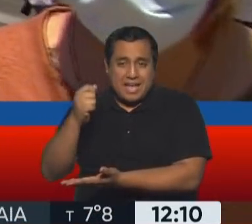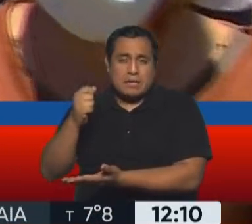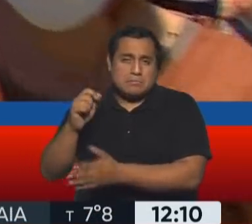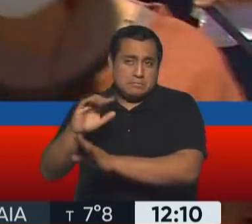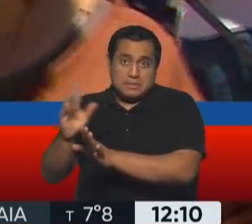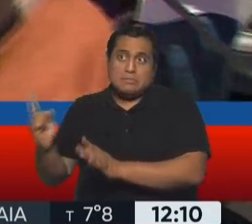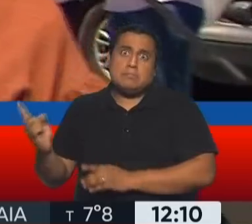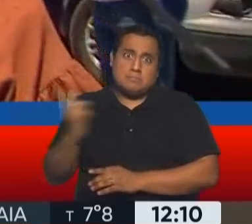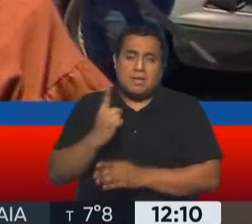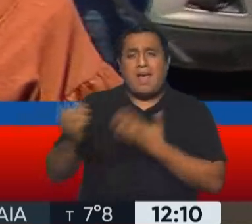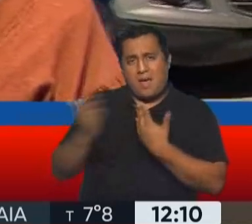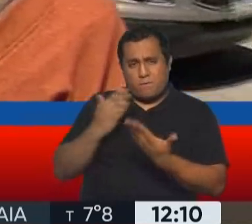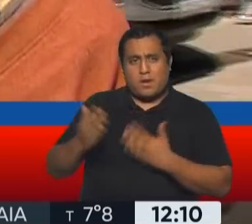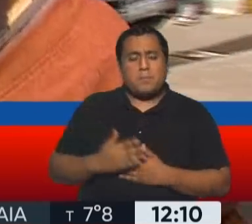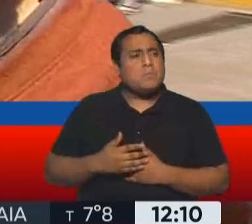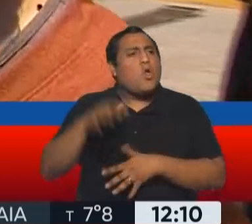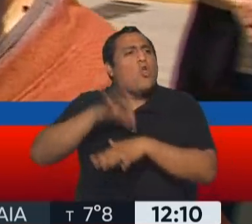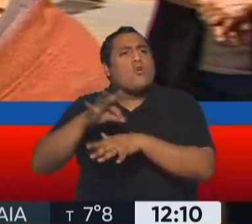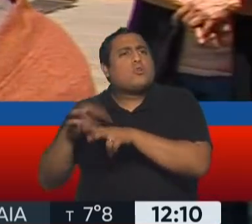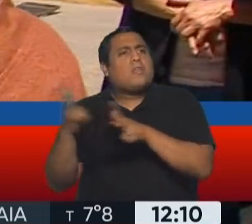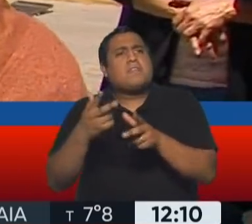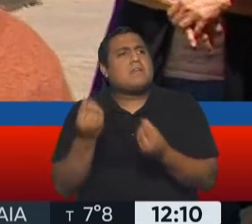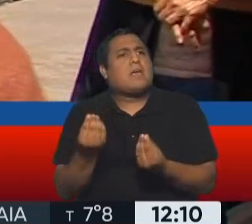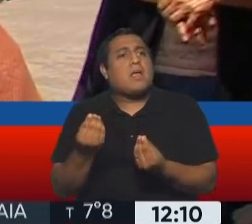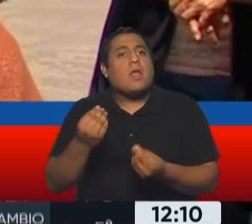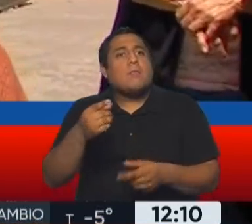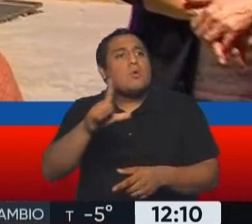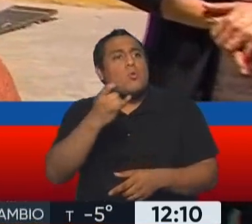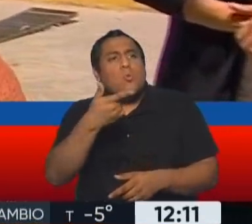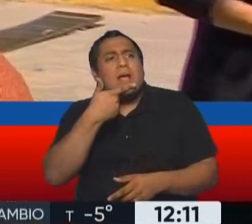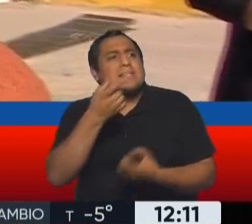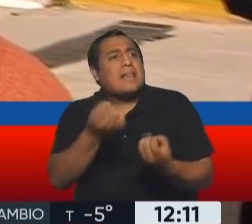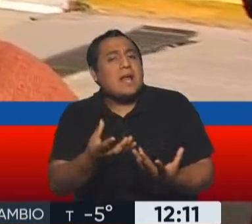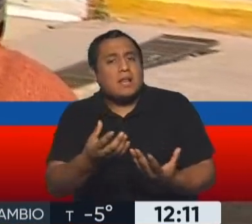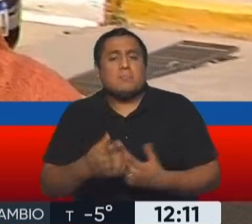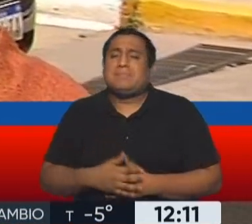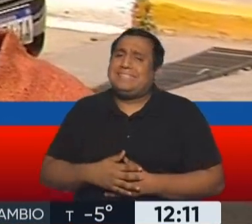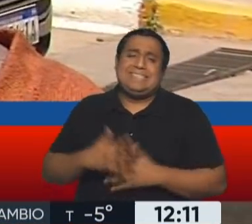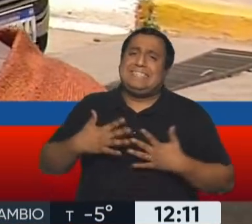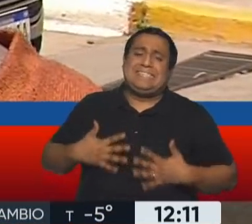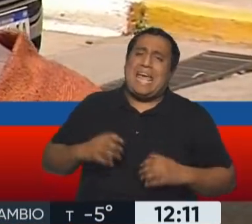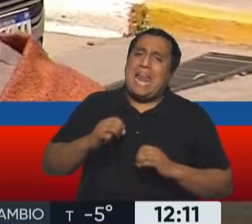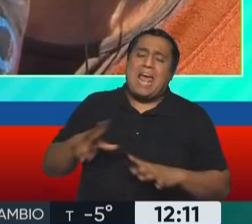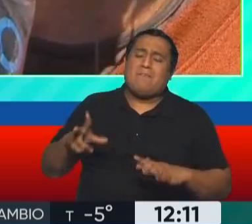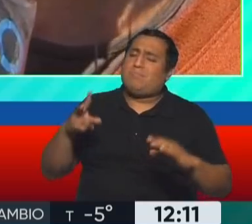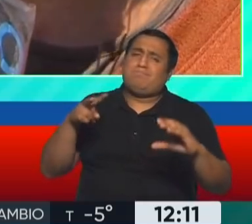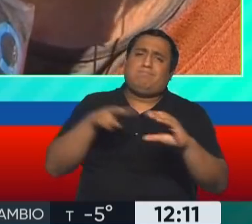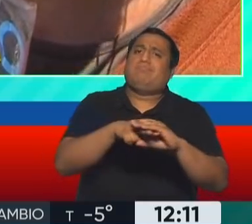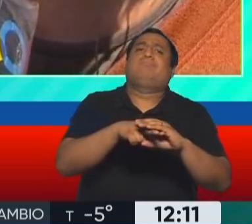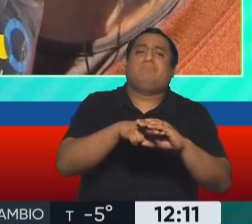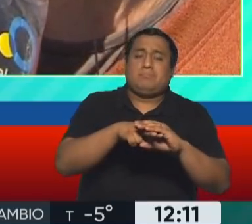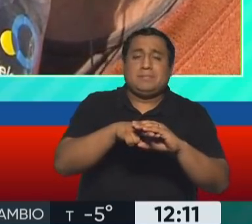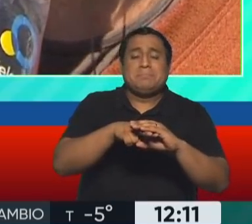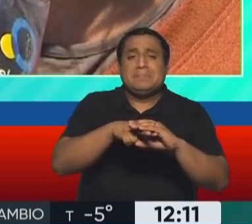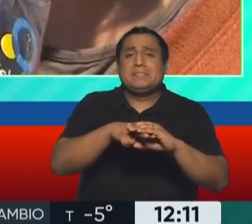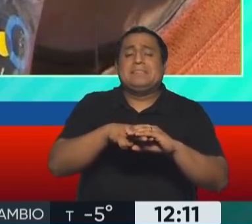dialogar con nosotros. Bueno, Cintia, ¿qué te dicen los médicos? ¿Cómo está Lucas en este momento? Lucas está en estado crítico. La